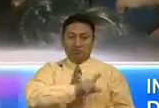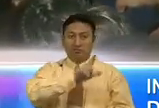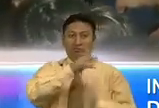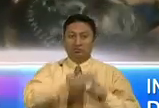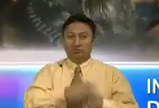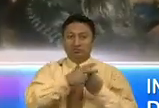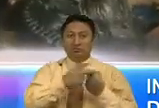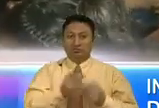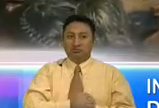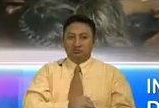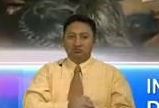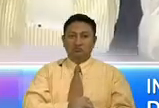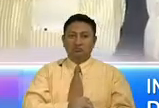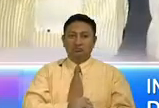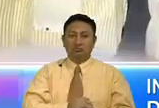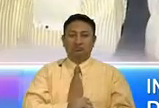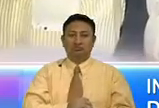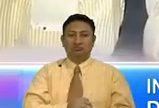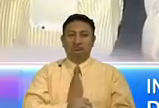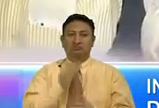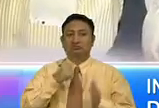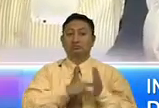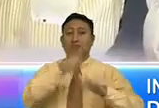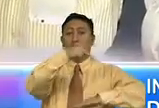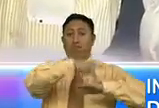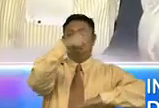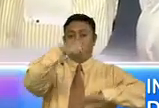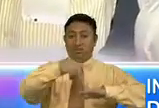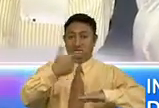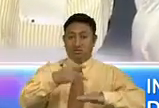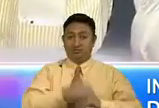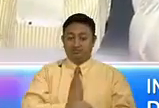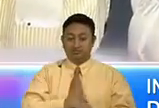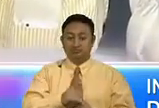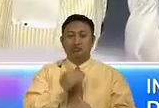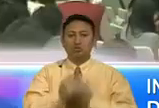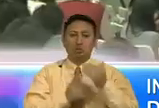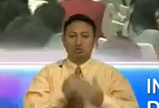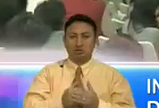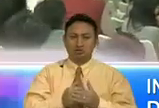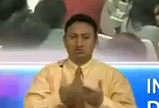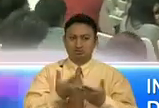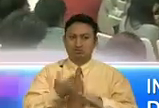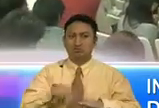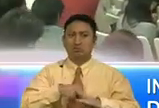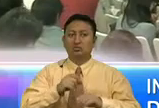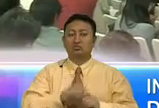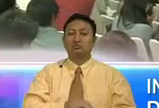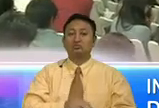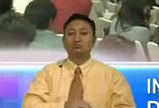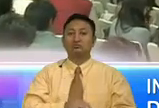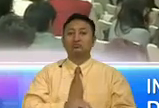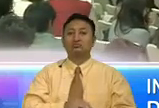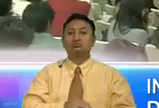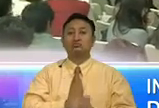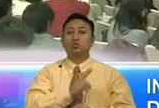enero a escala nacional. En el caso de la provincia de Pichincha, el proceso se llevó a cabo en el auditorio de la Facultad de